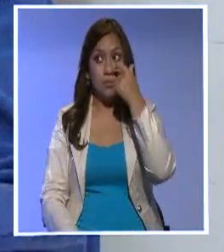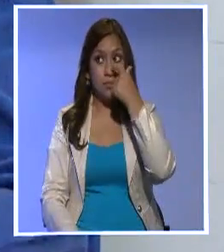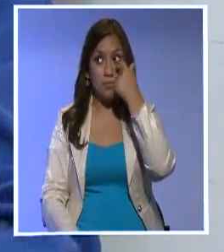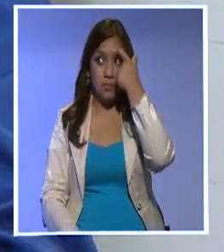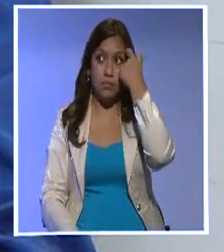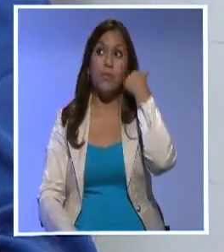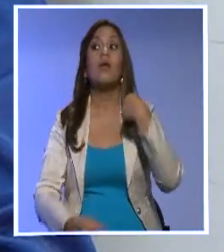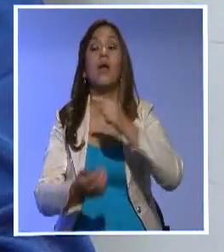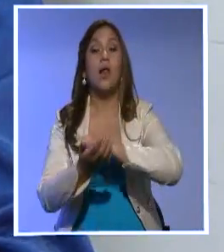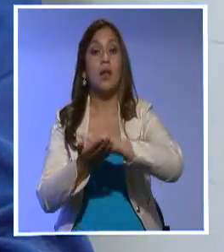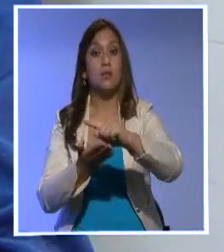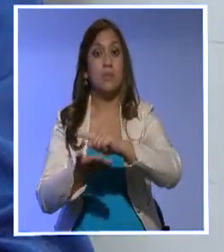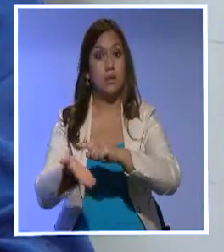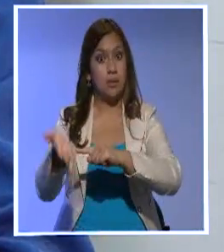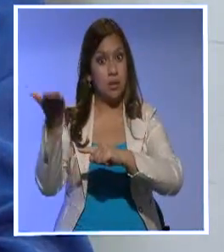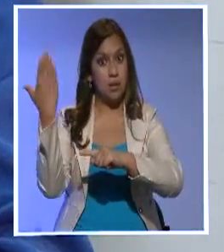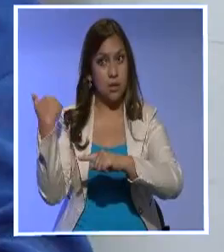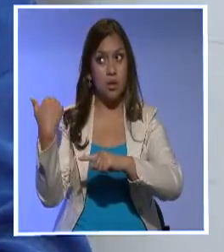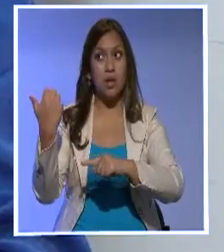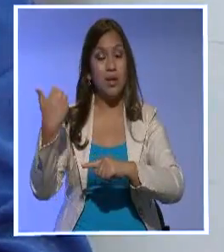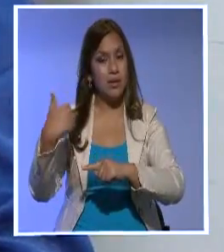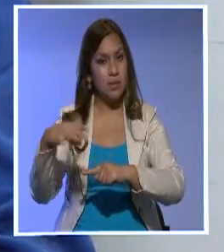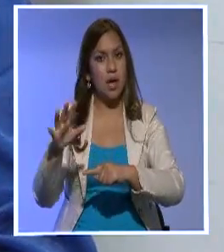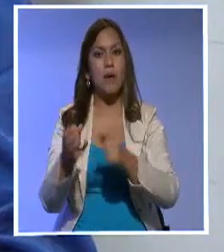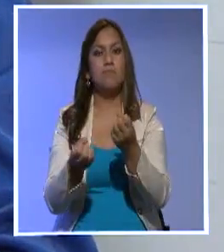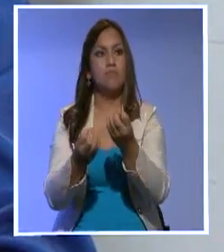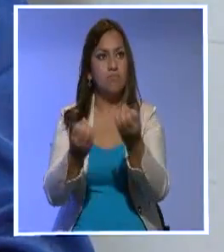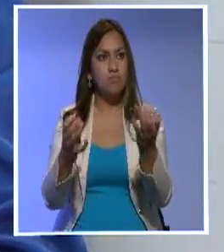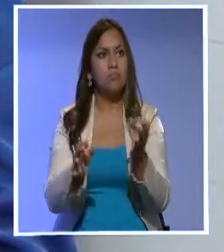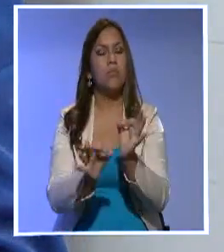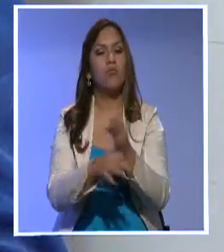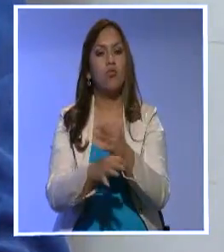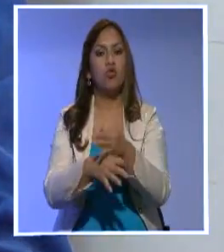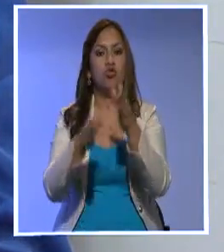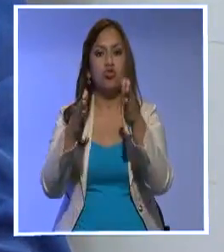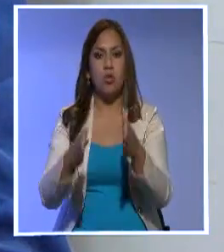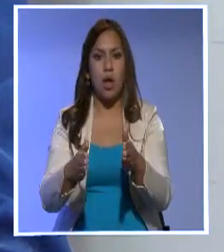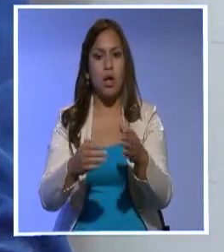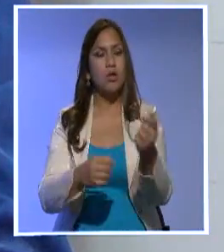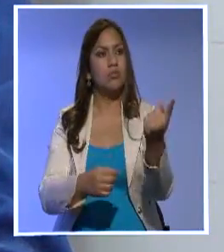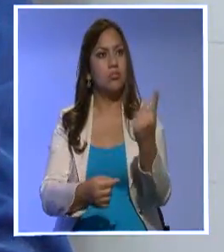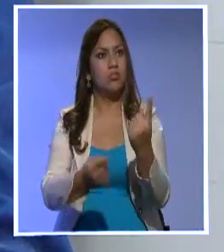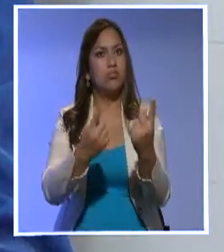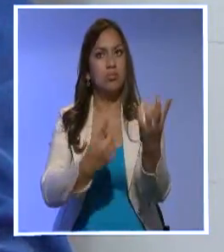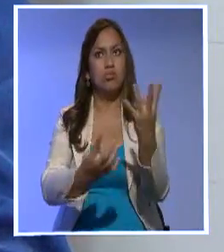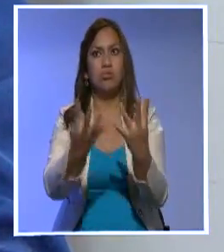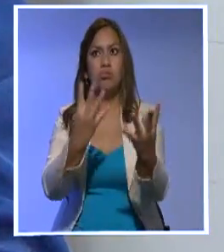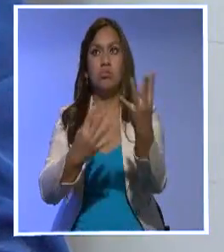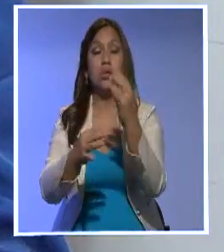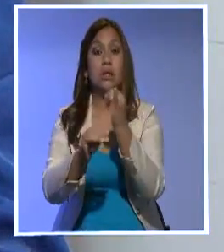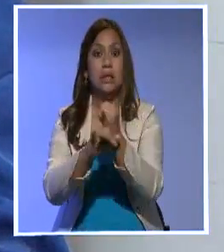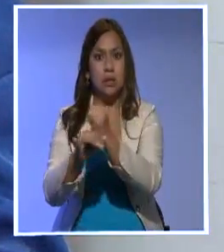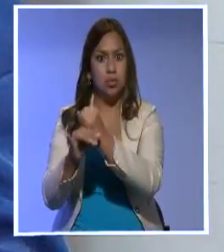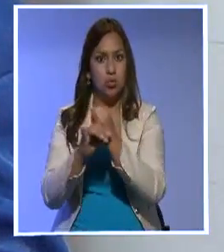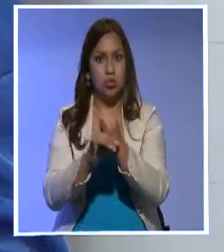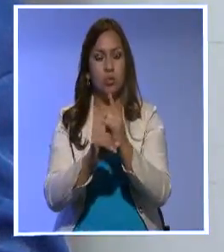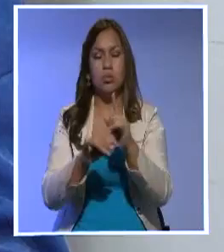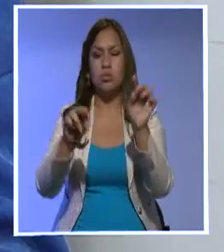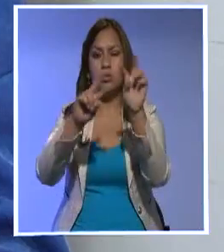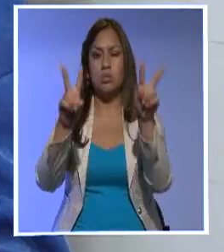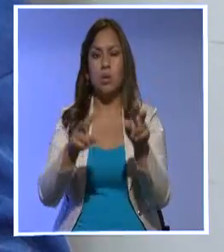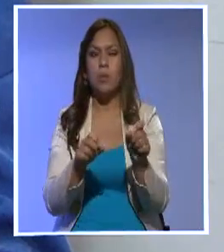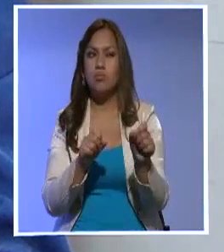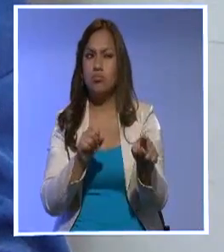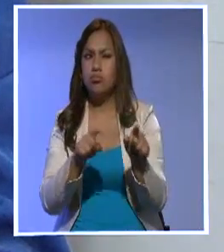la anterior semana comparecieron varios funcionarios de diversas instituciones del estado a una tarea de fiscalización